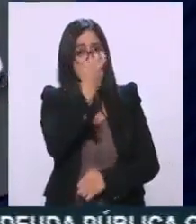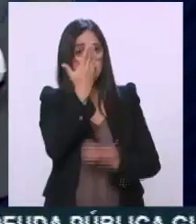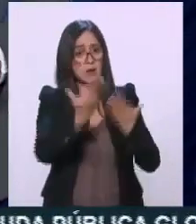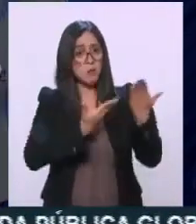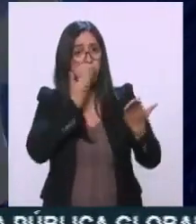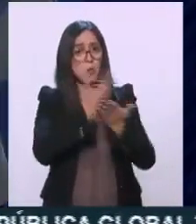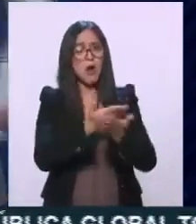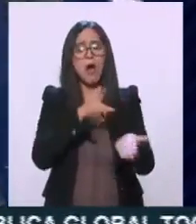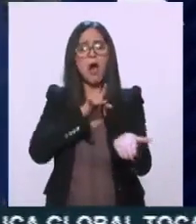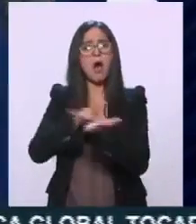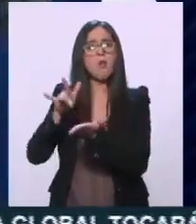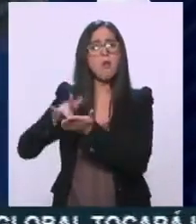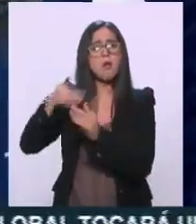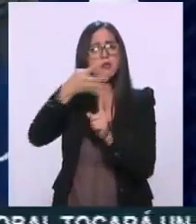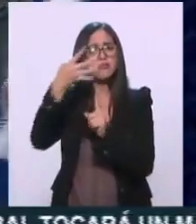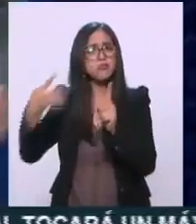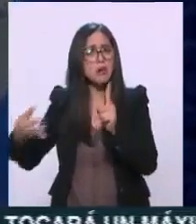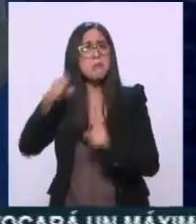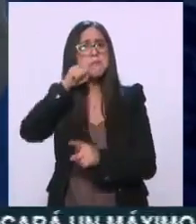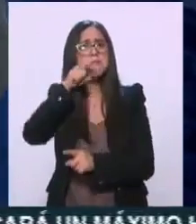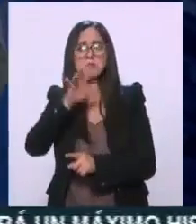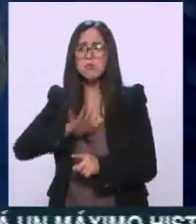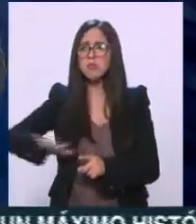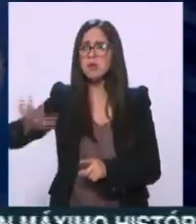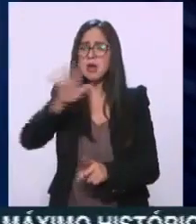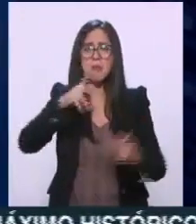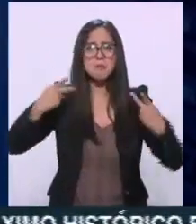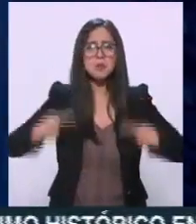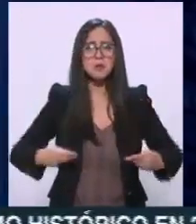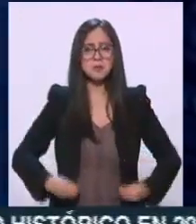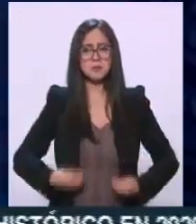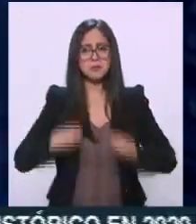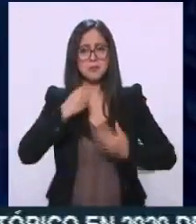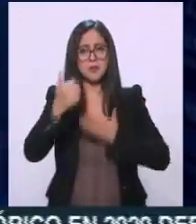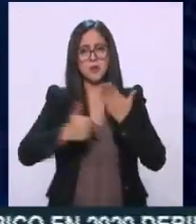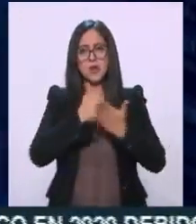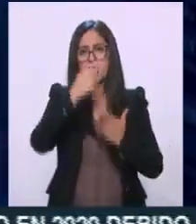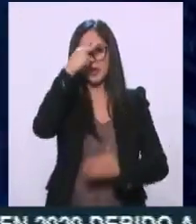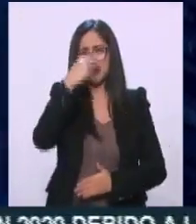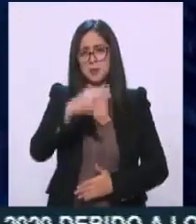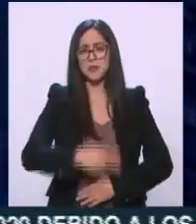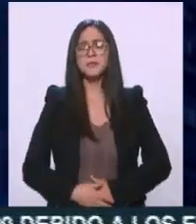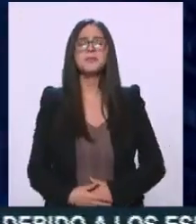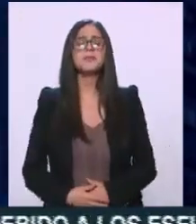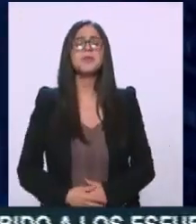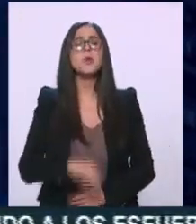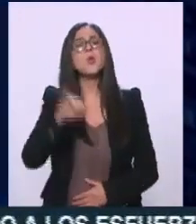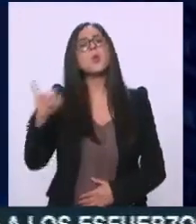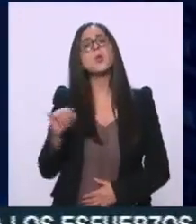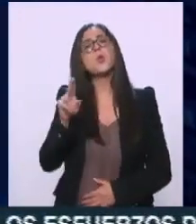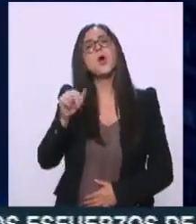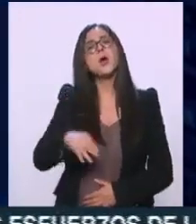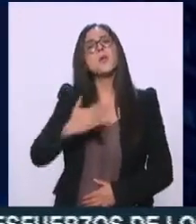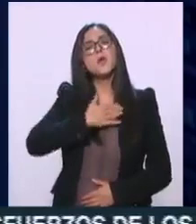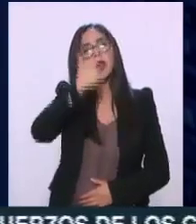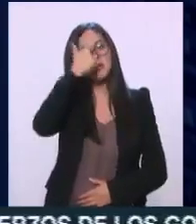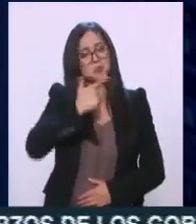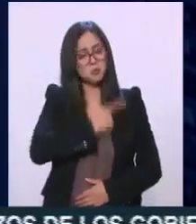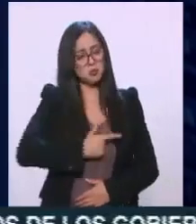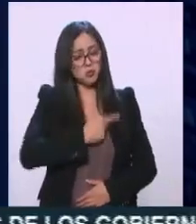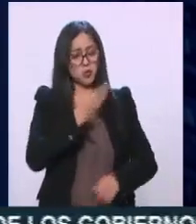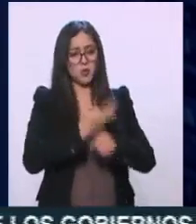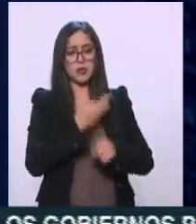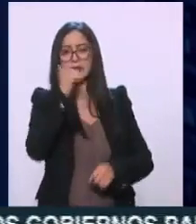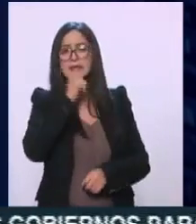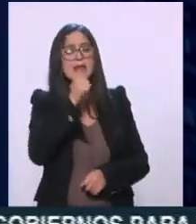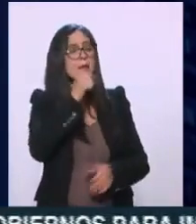diversidad sexual, pero para todos los ciudadanos de la capital. Juan, muy buenas noches, siempre un gusto platicar contigo. Pues sí, la verdad estamos muy